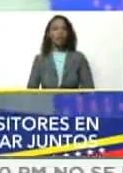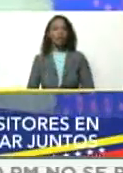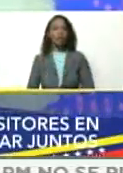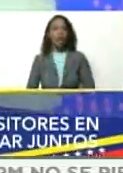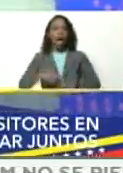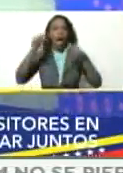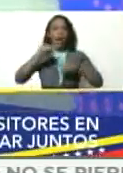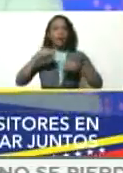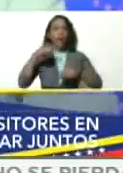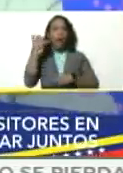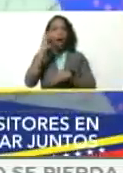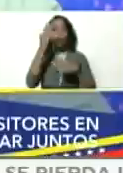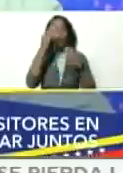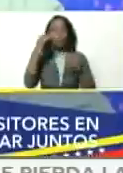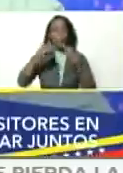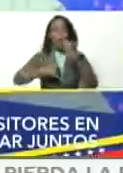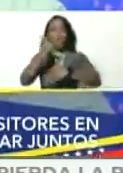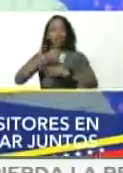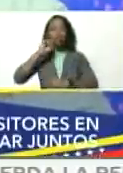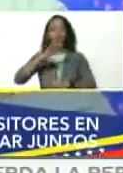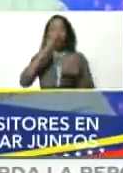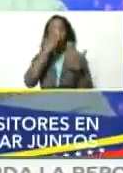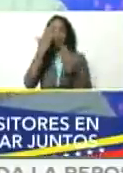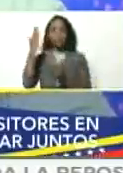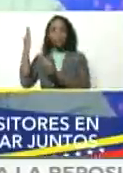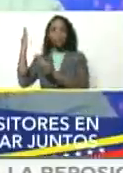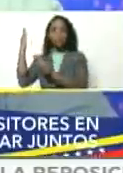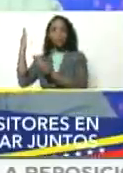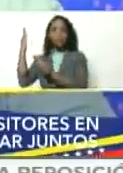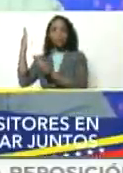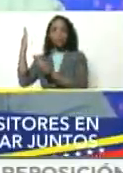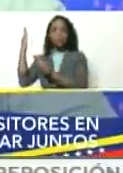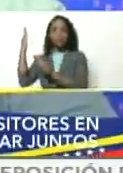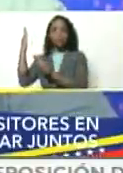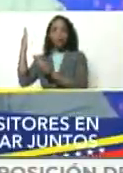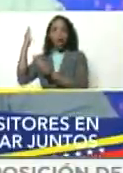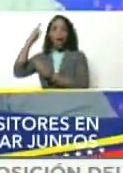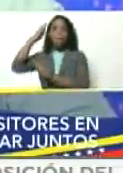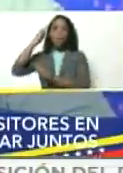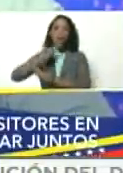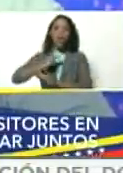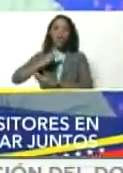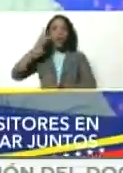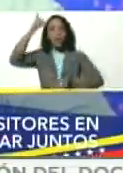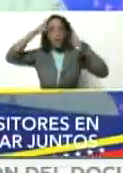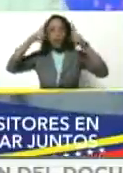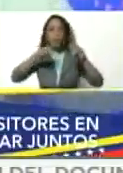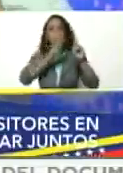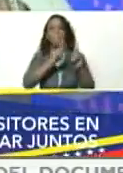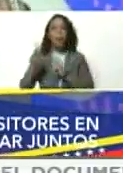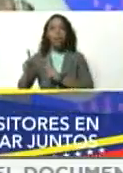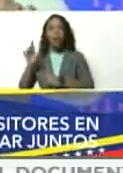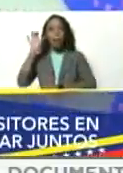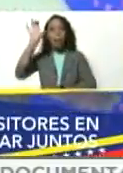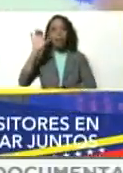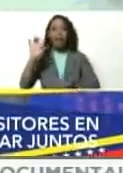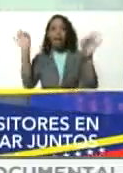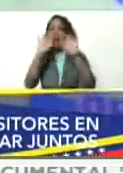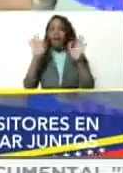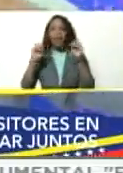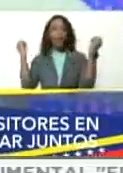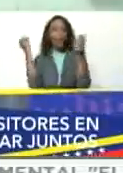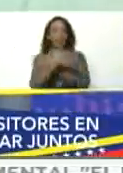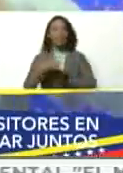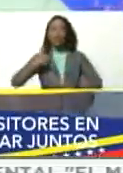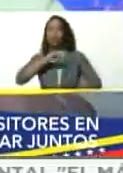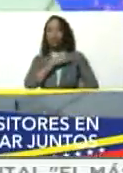Aquí estamos con nuestro proyecto histórico. Bolívar, Chávez, plan de la patria. Que nadie se confunda, aquí estamos